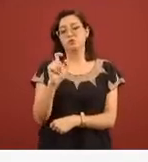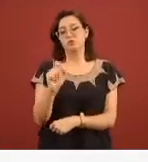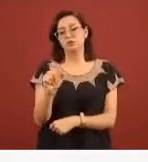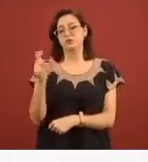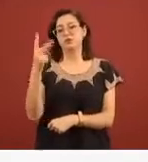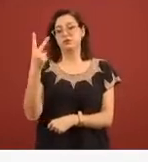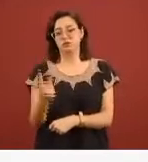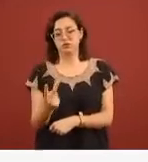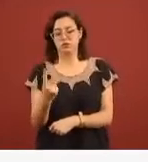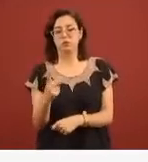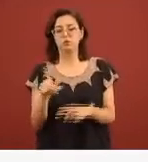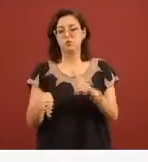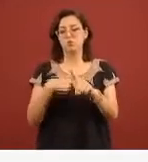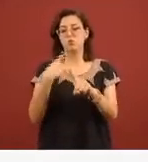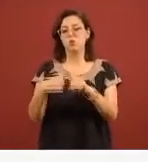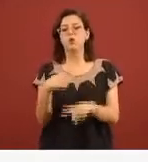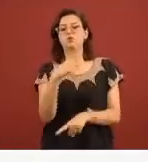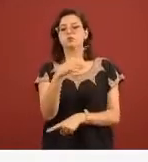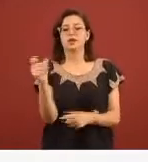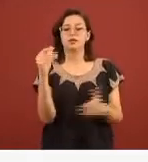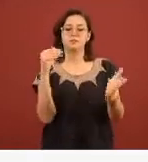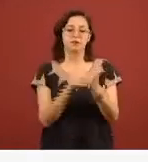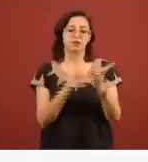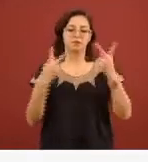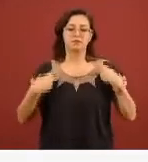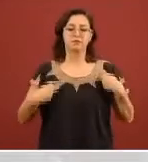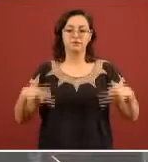4.22 por cada 100.000